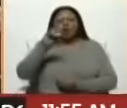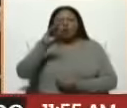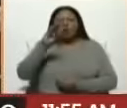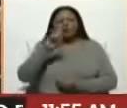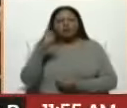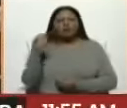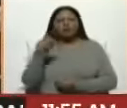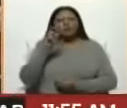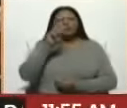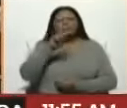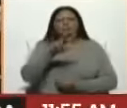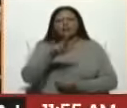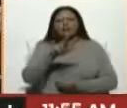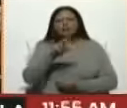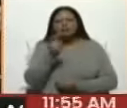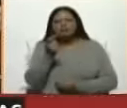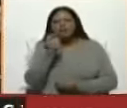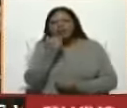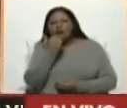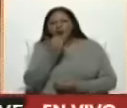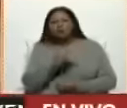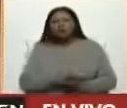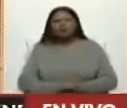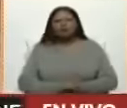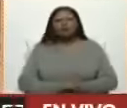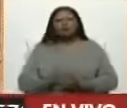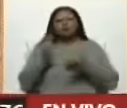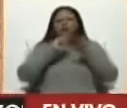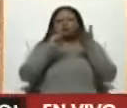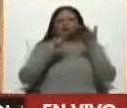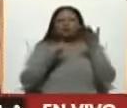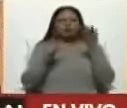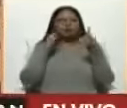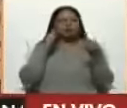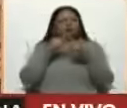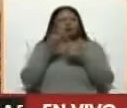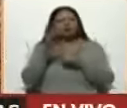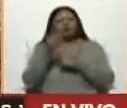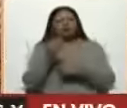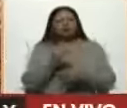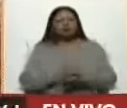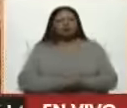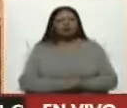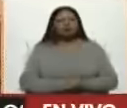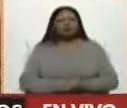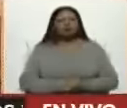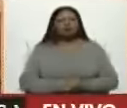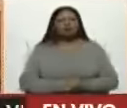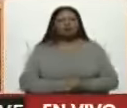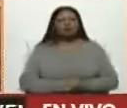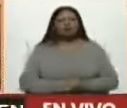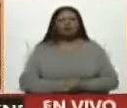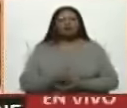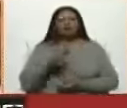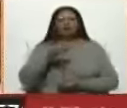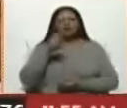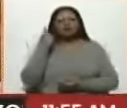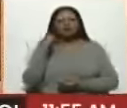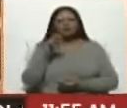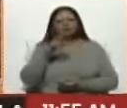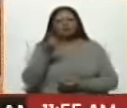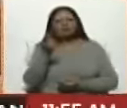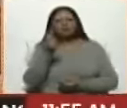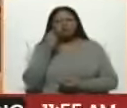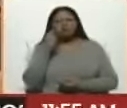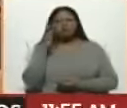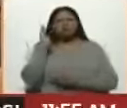tenía 30 y pico. Y anotamos a propósito el número. Y de esos 30 y pico, no, yo tengo 30 y pico.